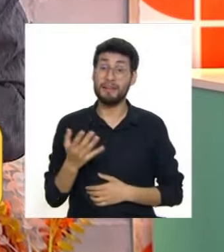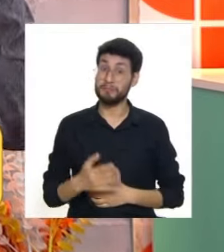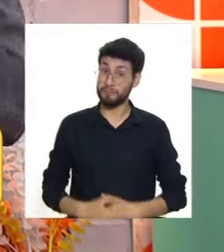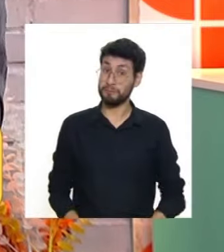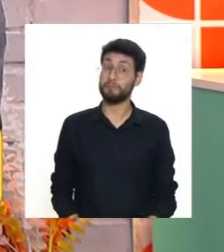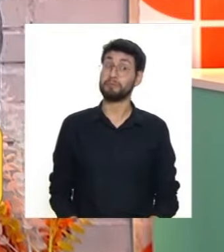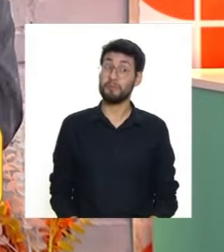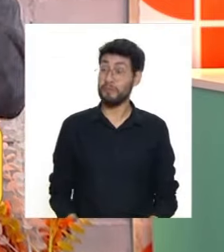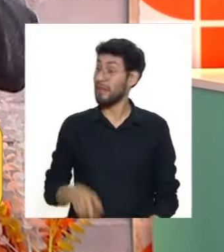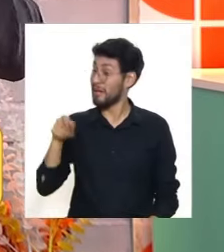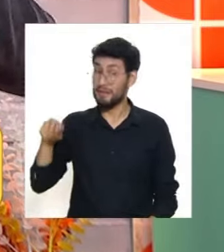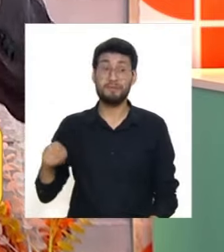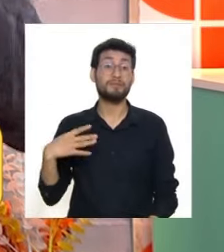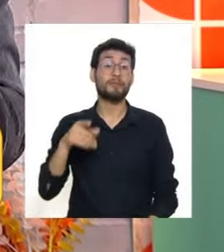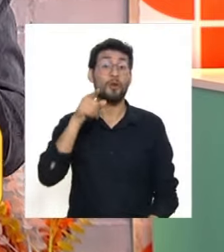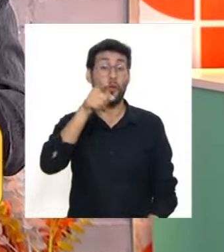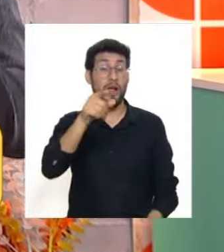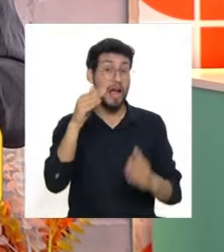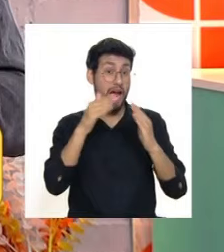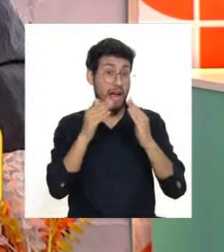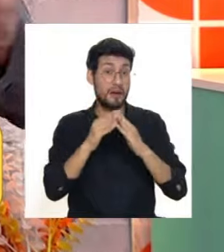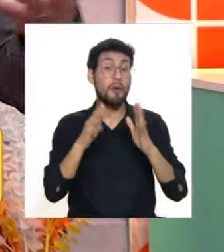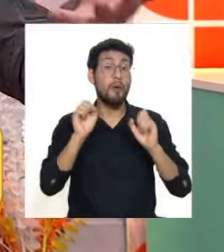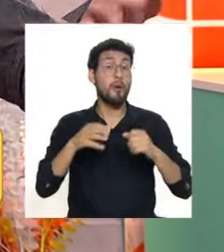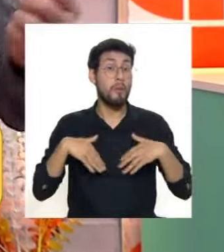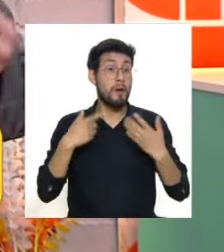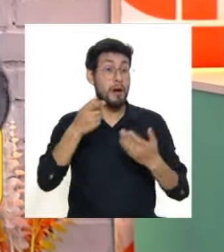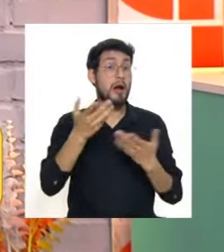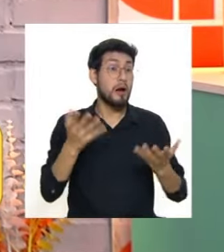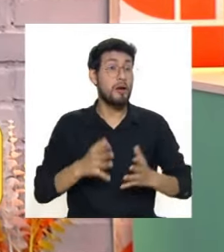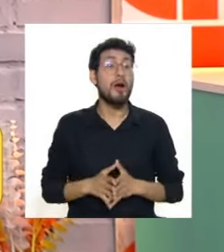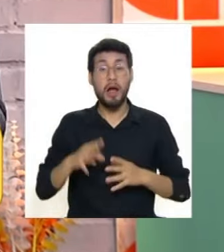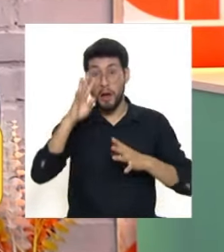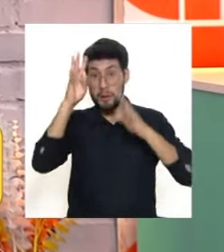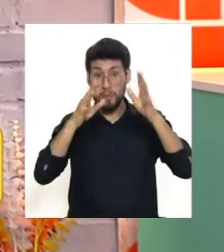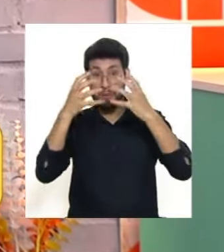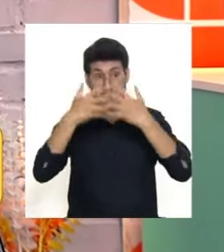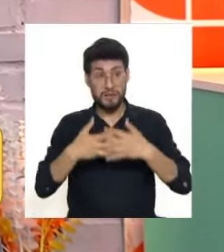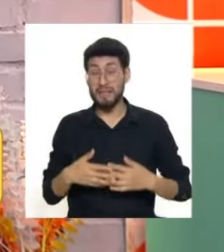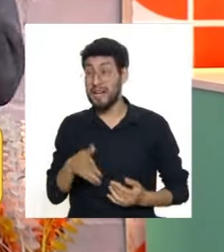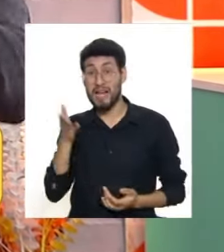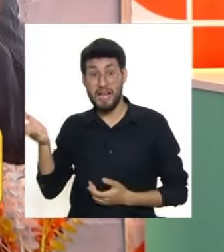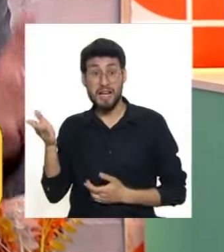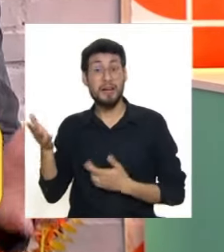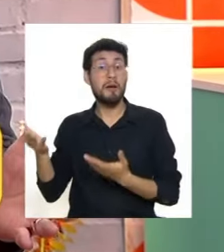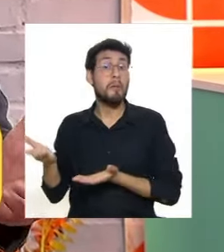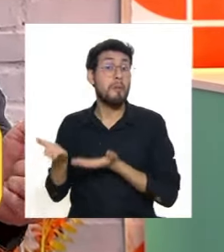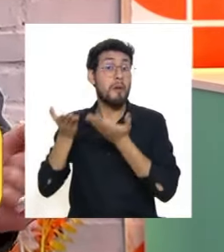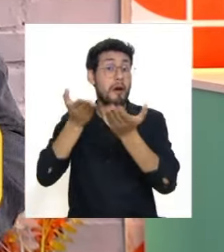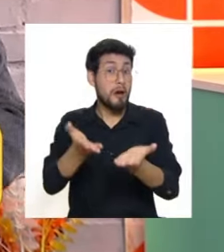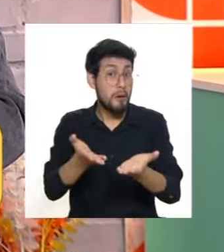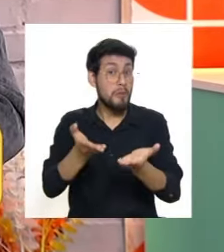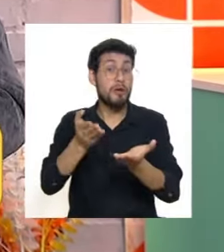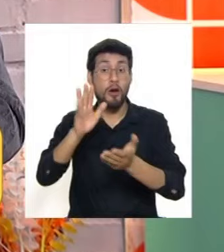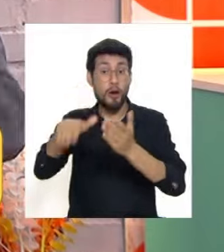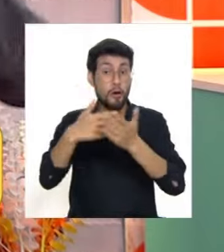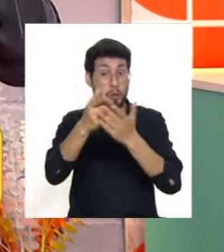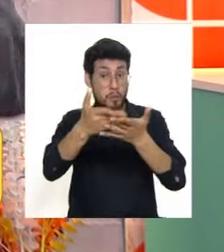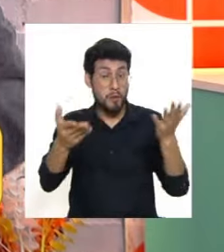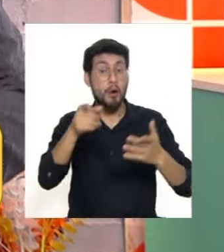probar, esto es para que tú desde tu casa puedas empezar incluso un emprendimiento. Ellos te proveen